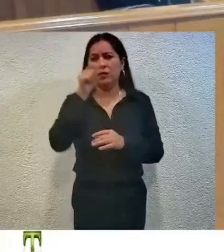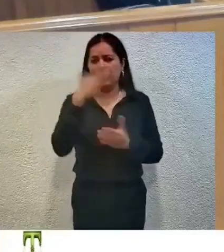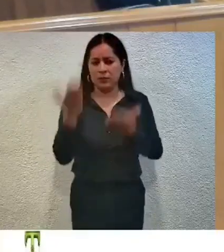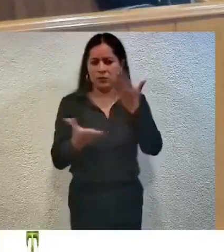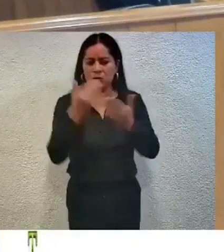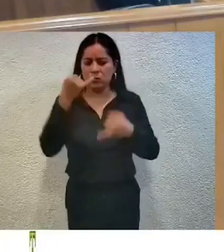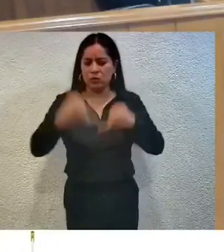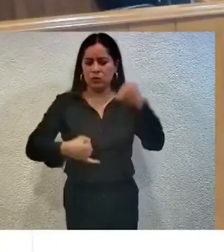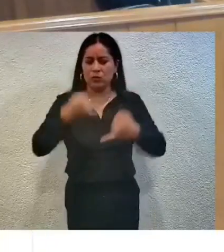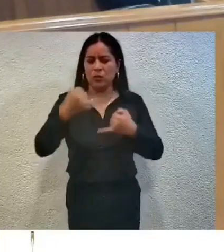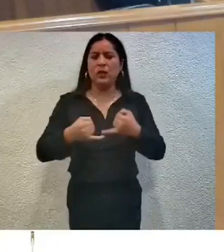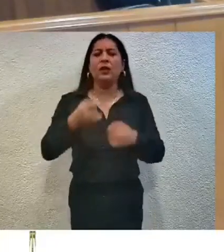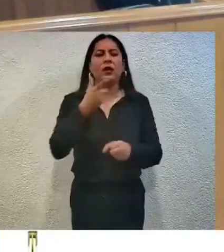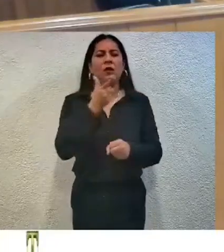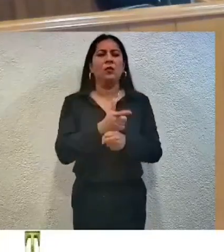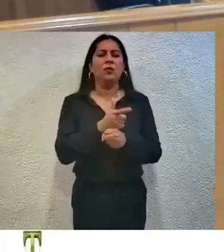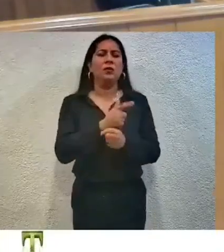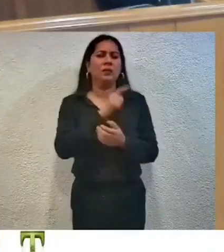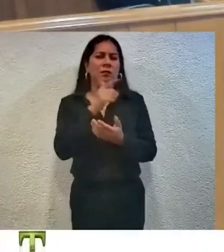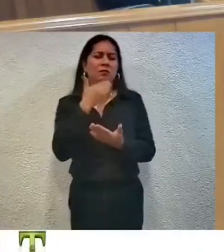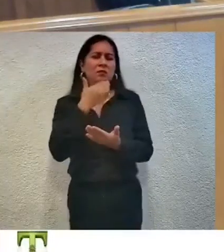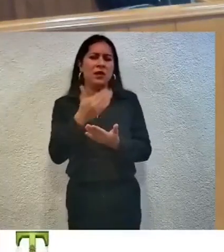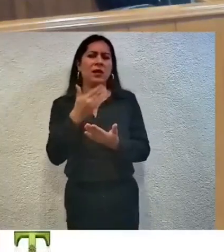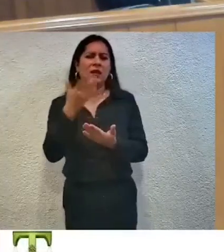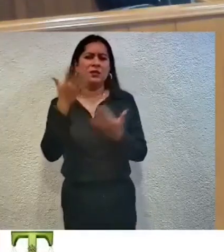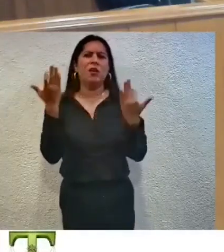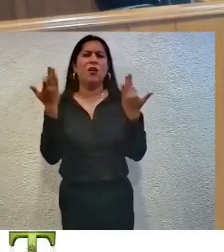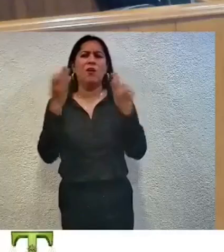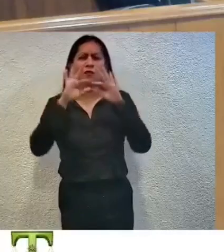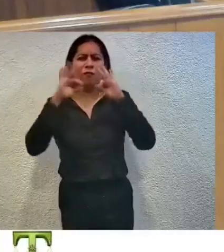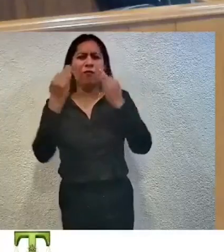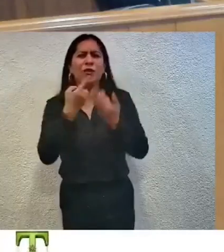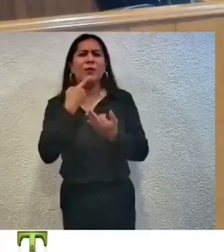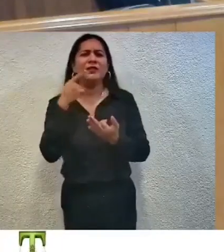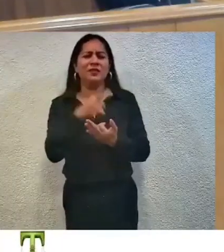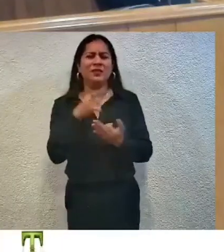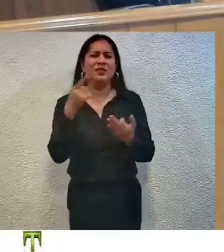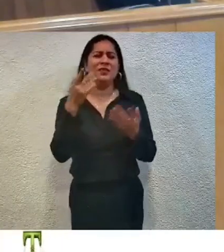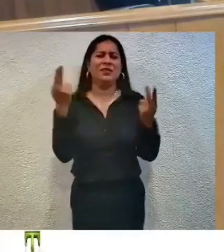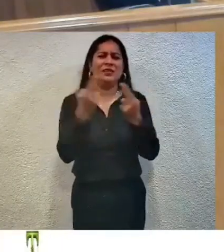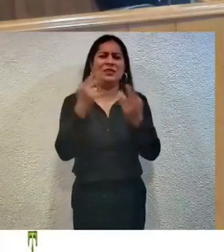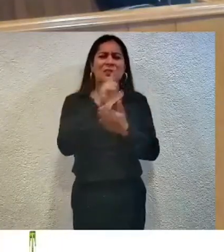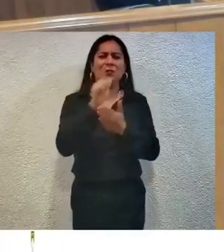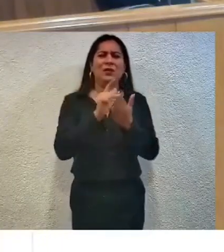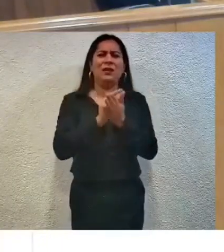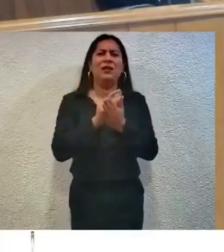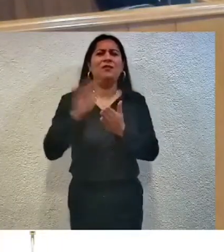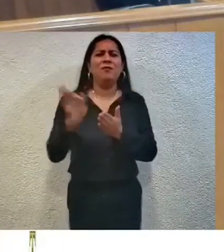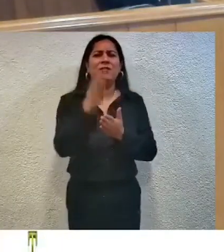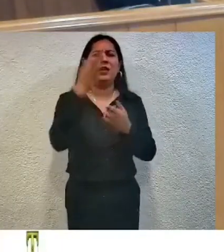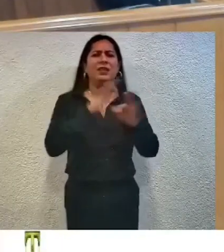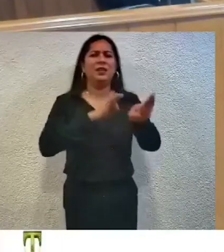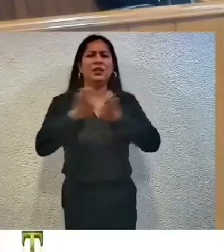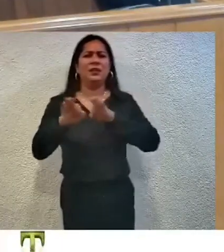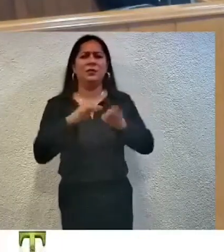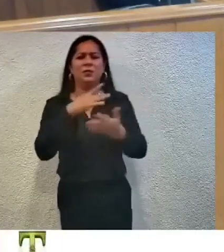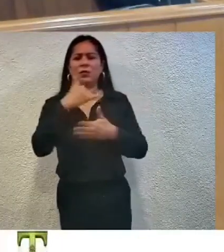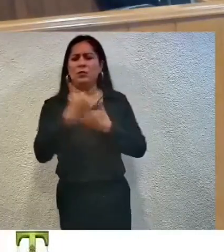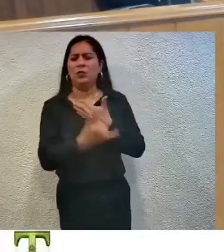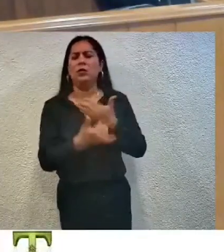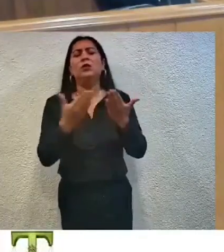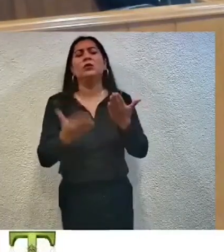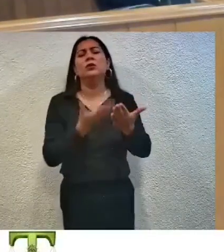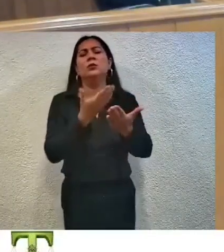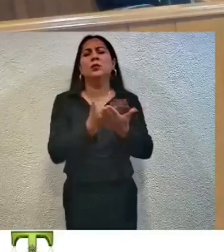Tribunal Electoral encuentra legalmente satisfechas las formalidades y exigencias requeridas por la Ley Federal del Trabajo, por lo que en el proyecto de la cuenta